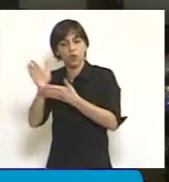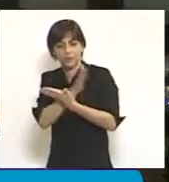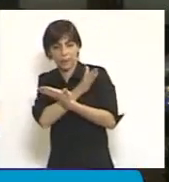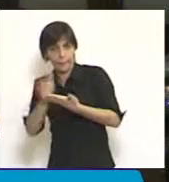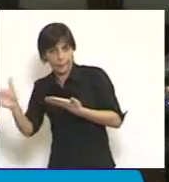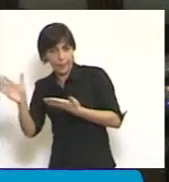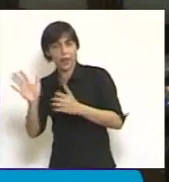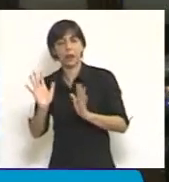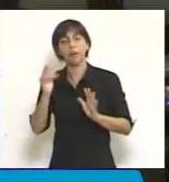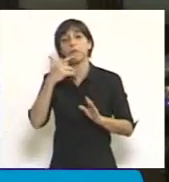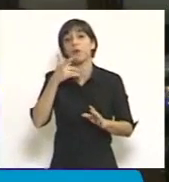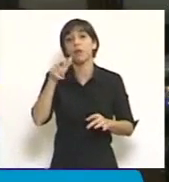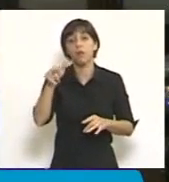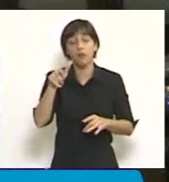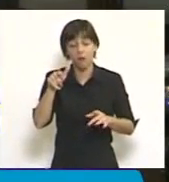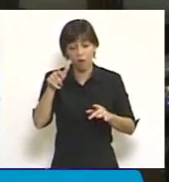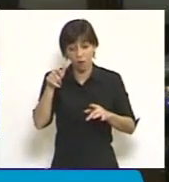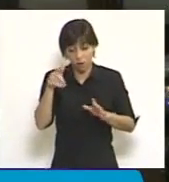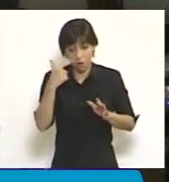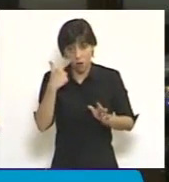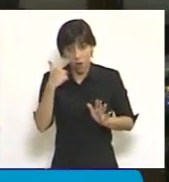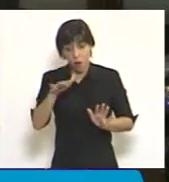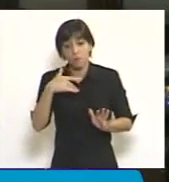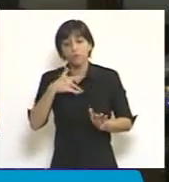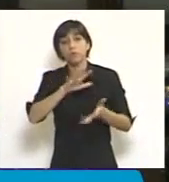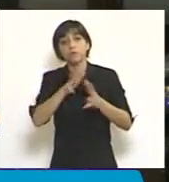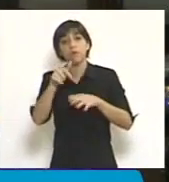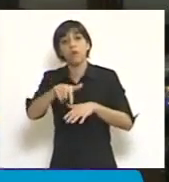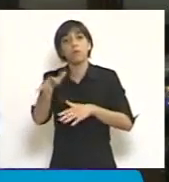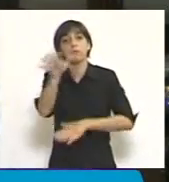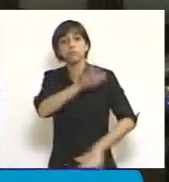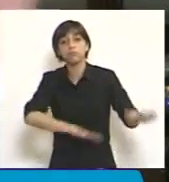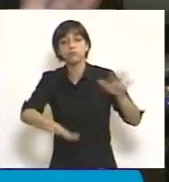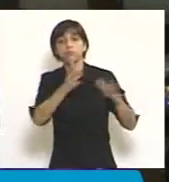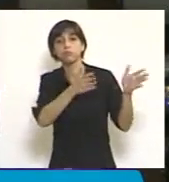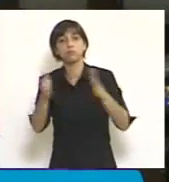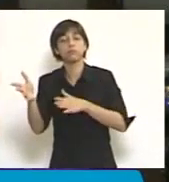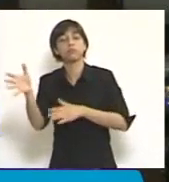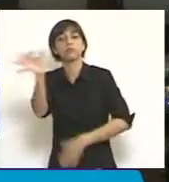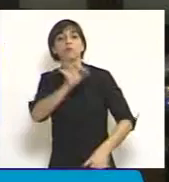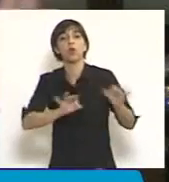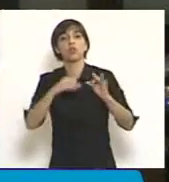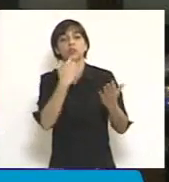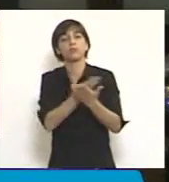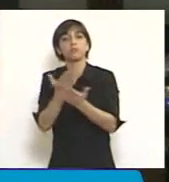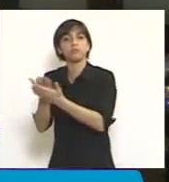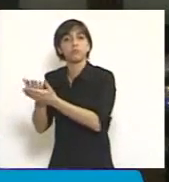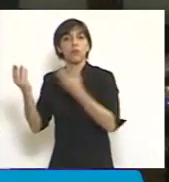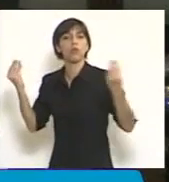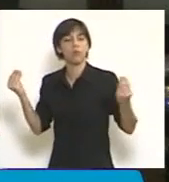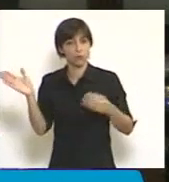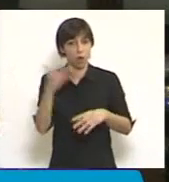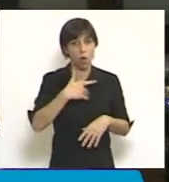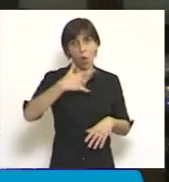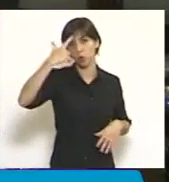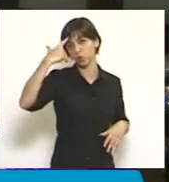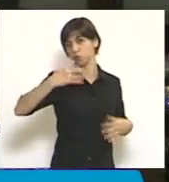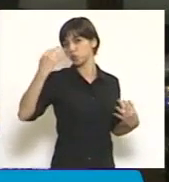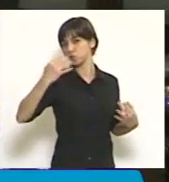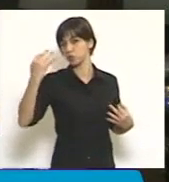todo vinculada a la garantía de la defensa en juicio. Es decir, que el juez deje de ser quien acusa y quien juzga nos parece saludable, nos